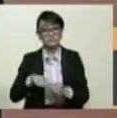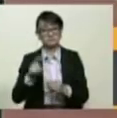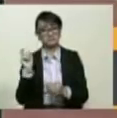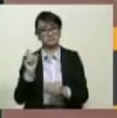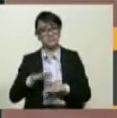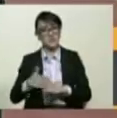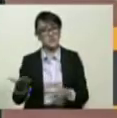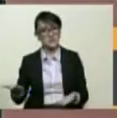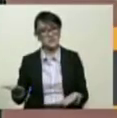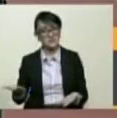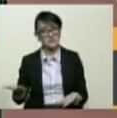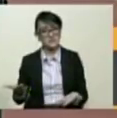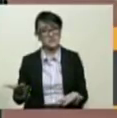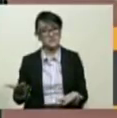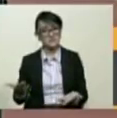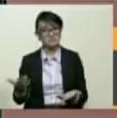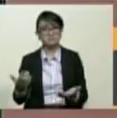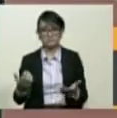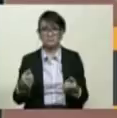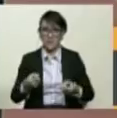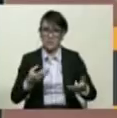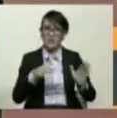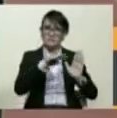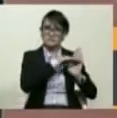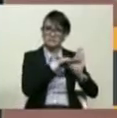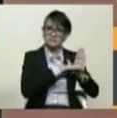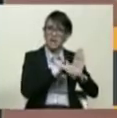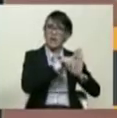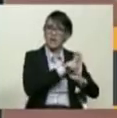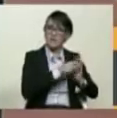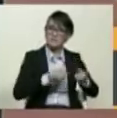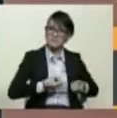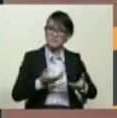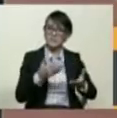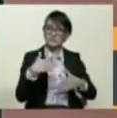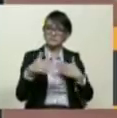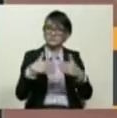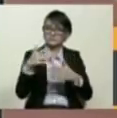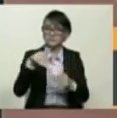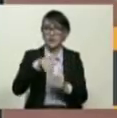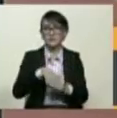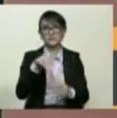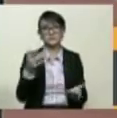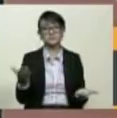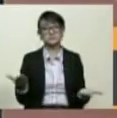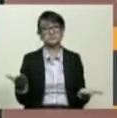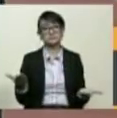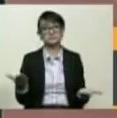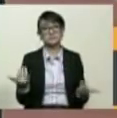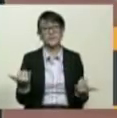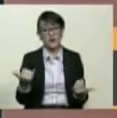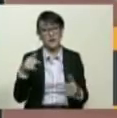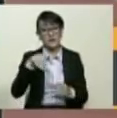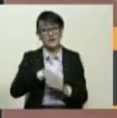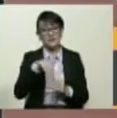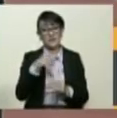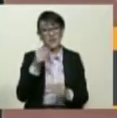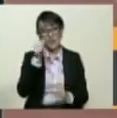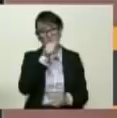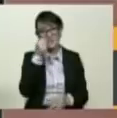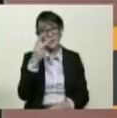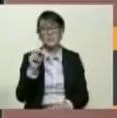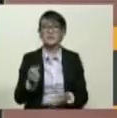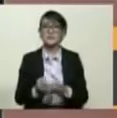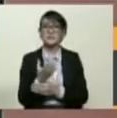a pesar de que estaban dadas todas las garantías para que se dieran esas elecciones. Pues en esta elección del domingo 20 de mayo